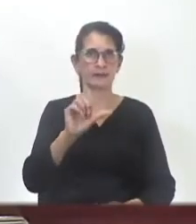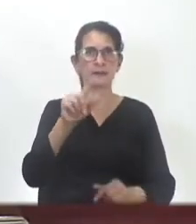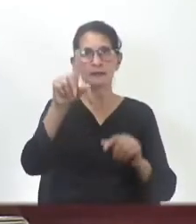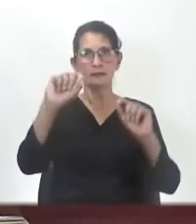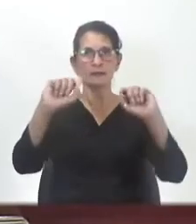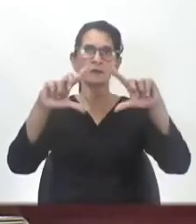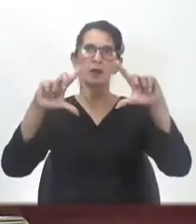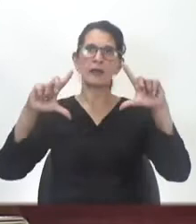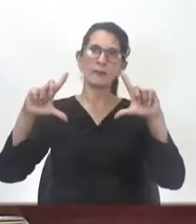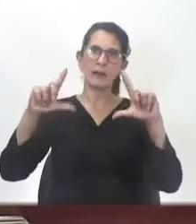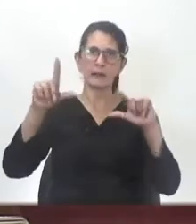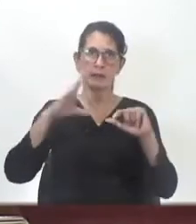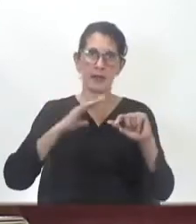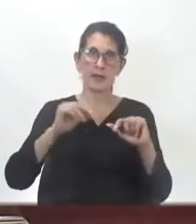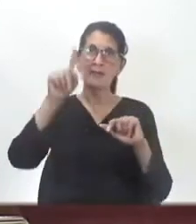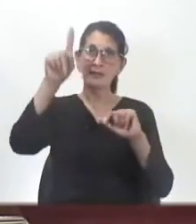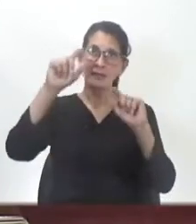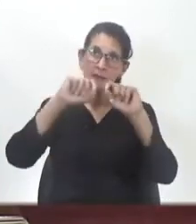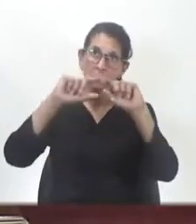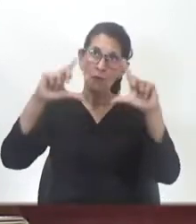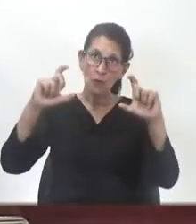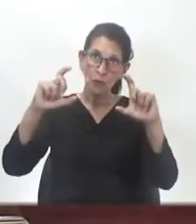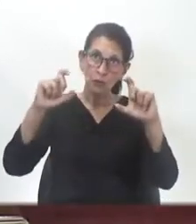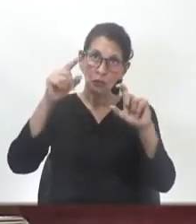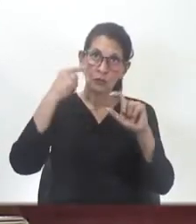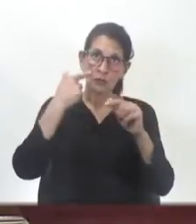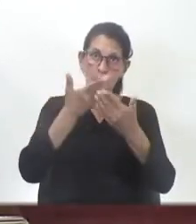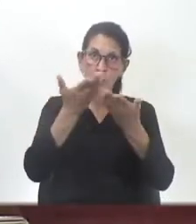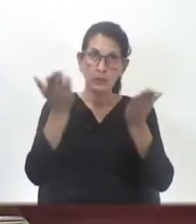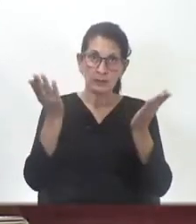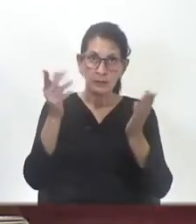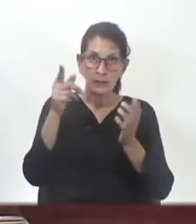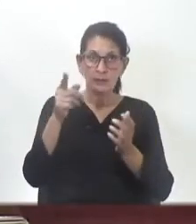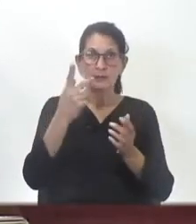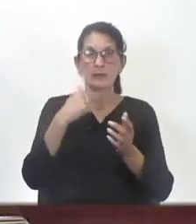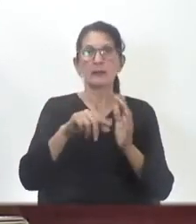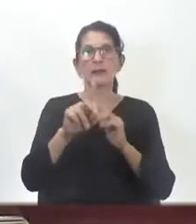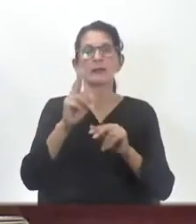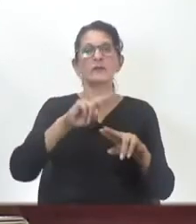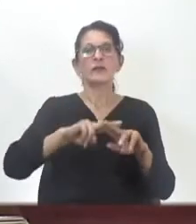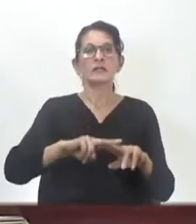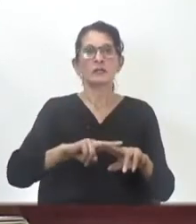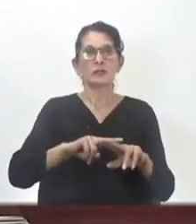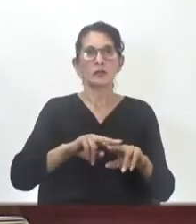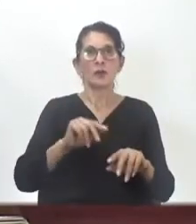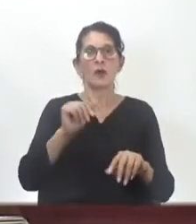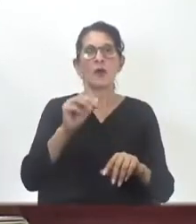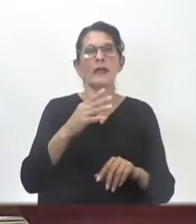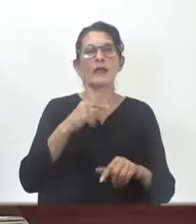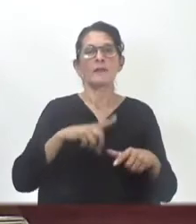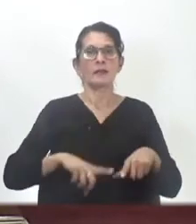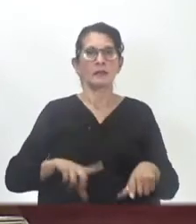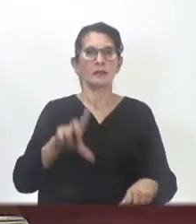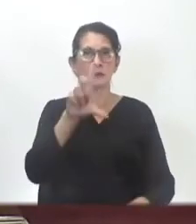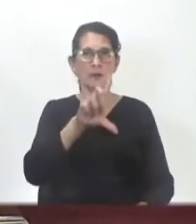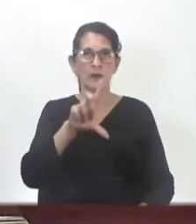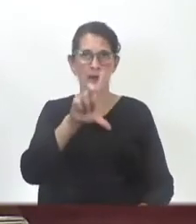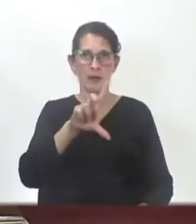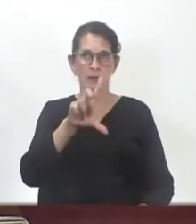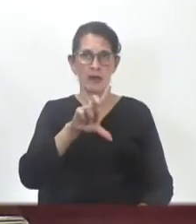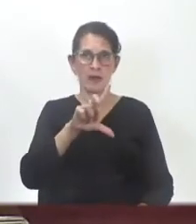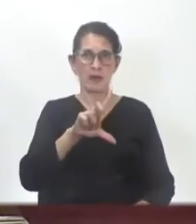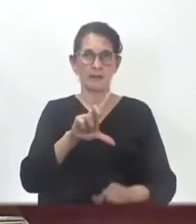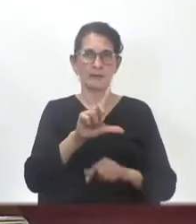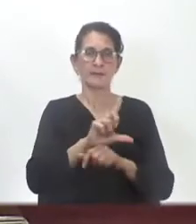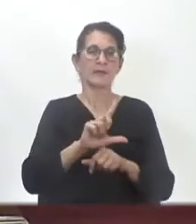que tenemos. Estas imágenes fueron las que nos presentó el hoy fallecido ministro Larrañaga en una de las